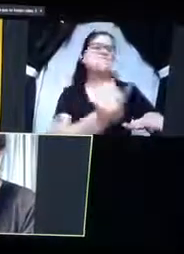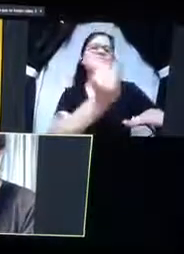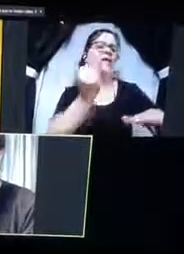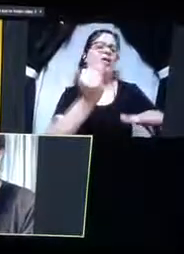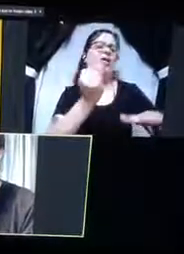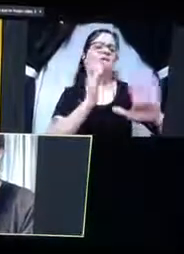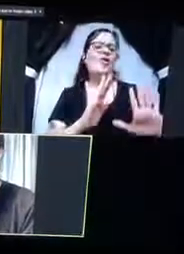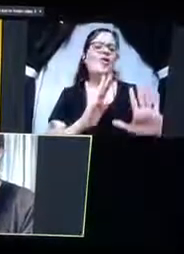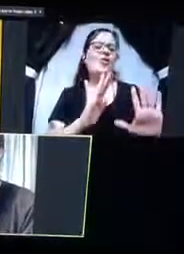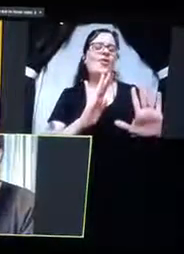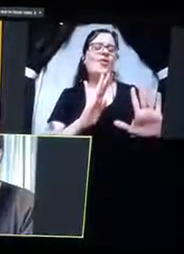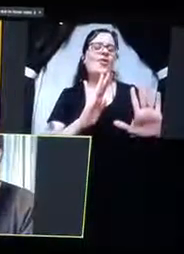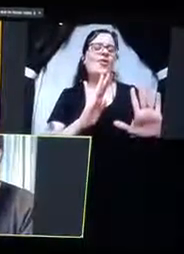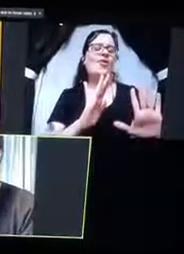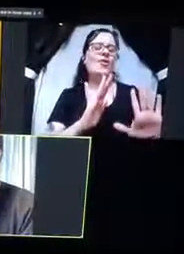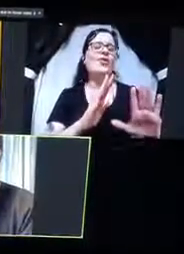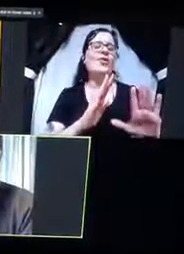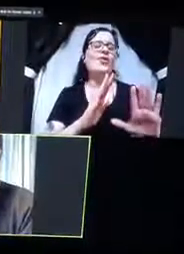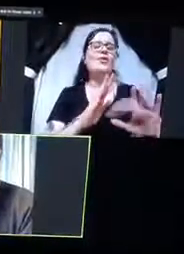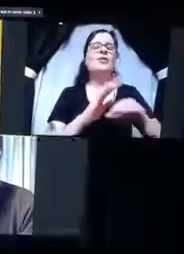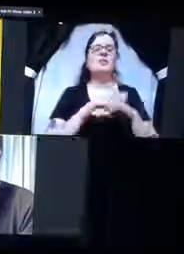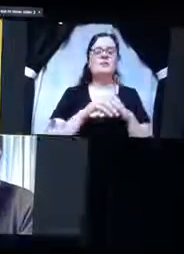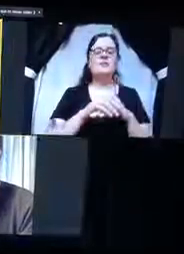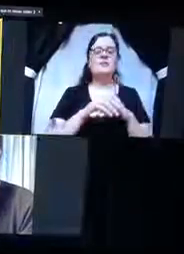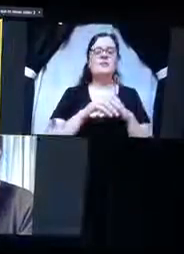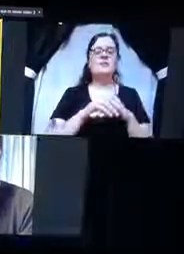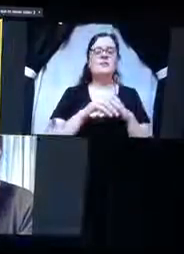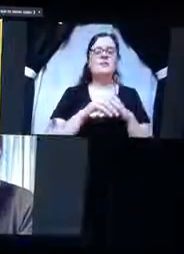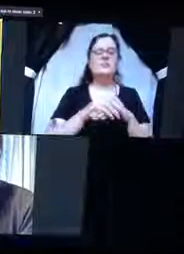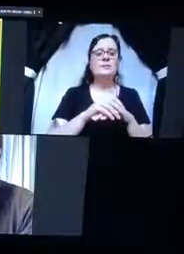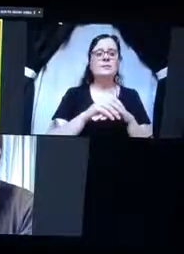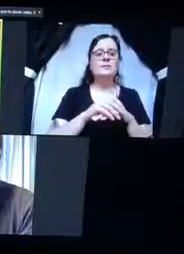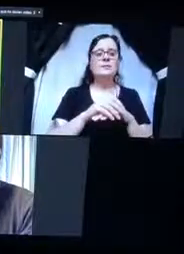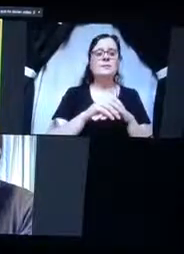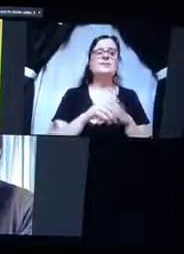para el lenguaje. Sí.